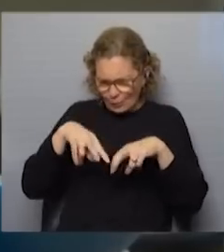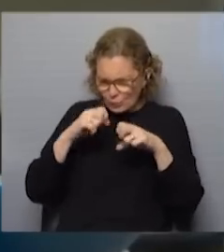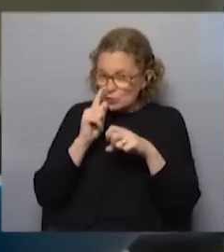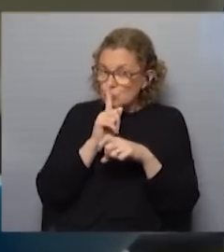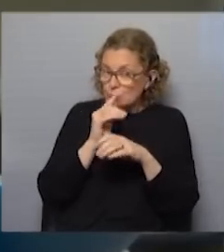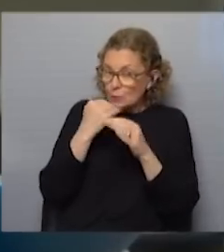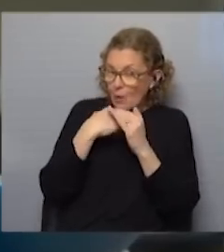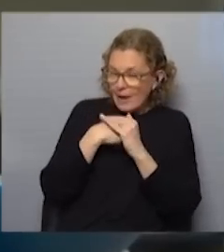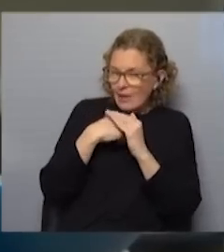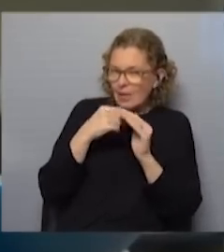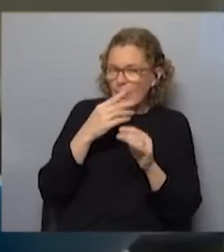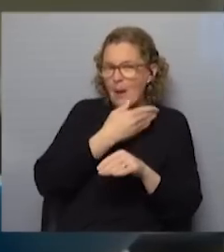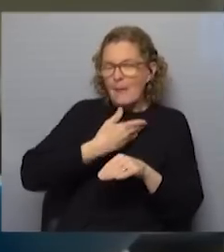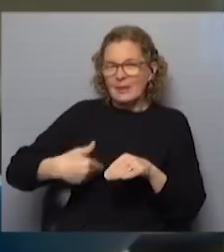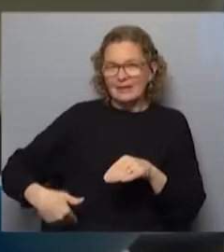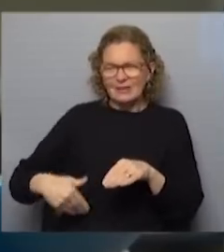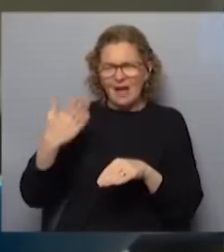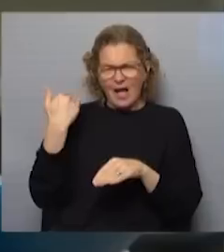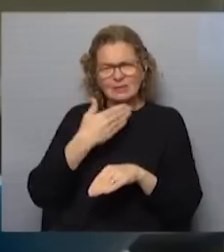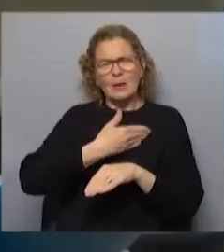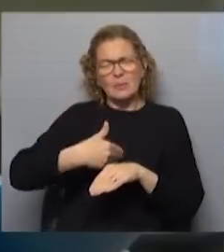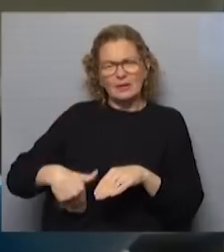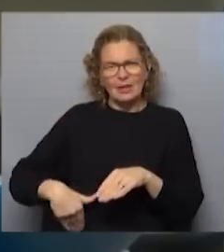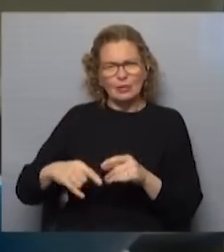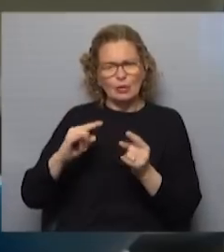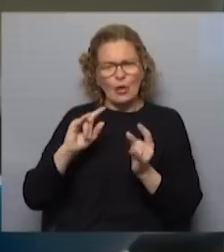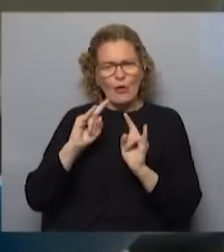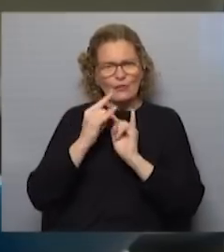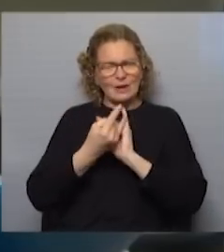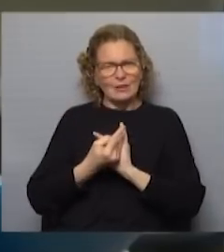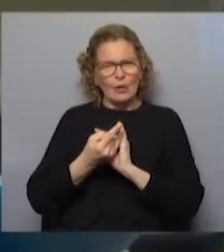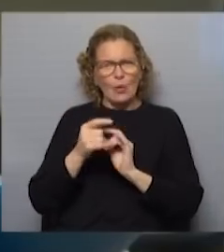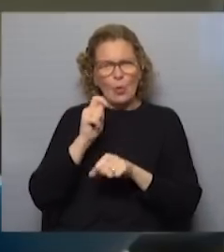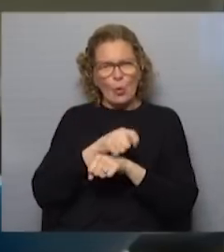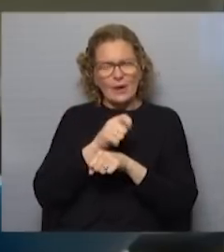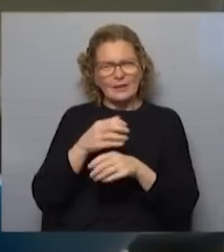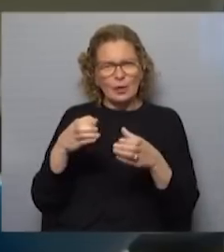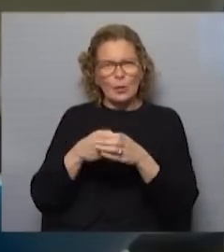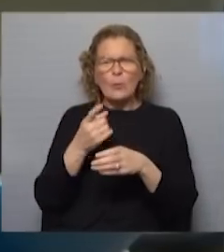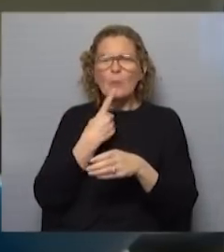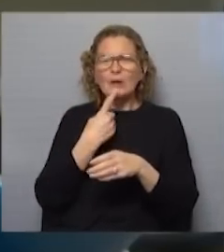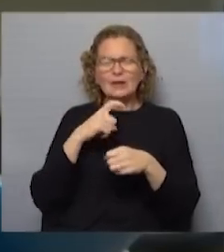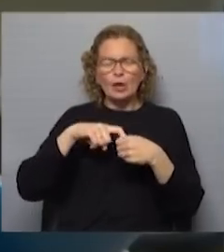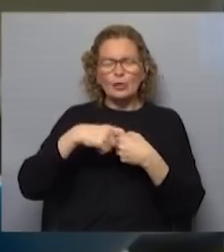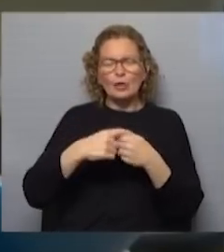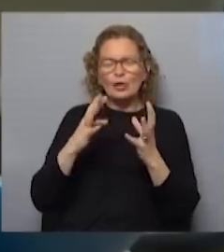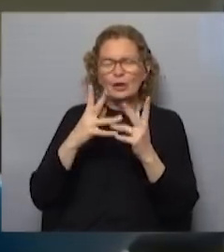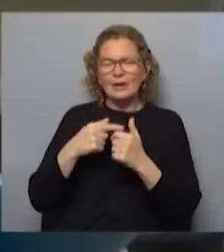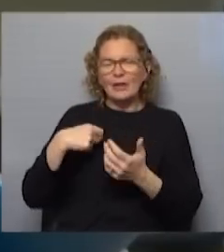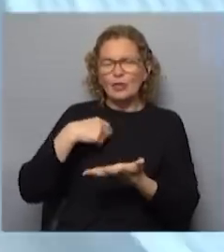sobre presidentes ex presidentes legisladores jueces Fiscales partidos políticos sindicatos y organizaciones